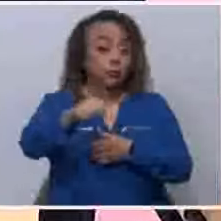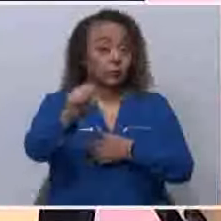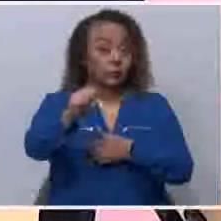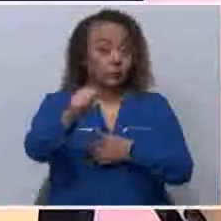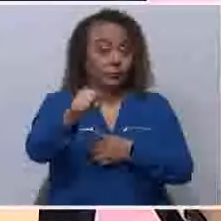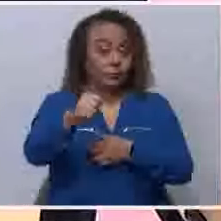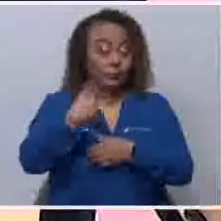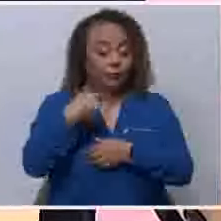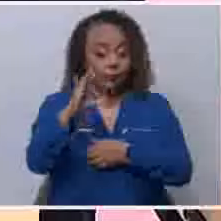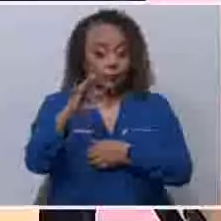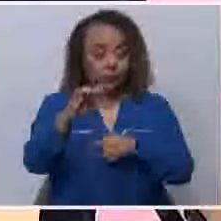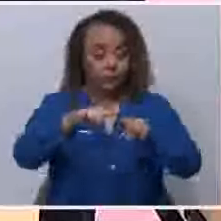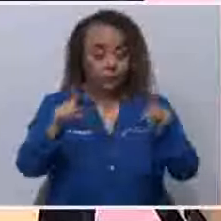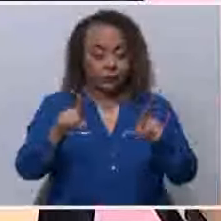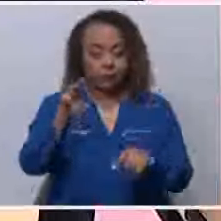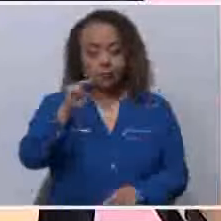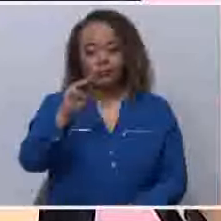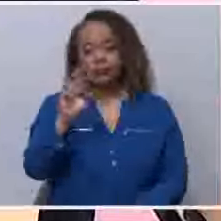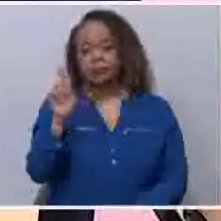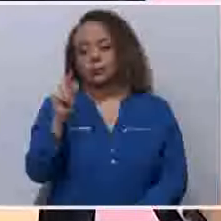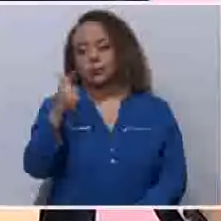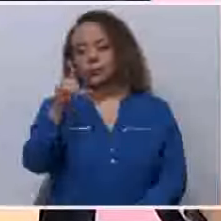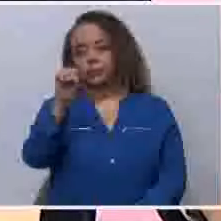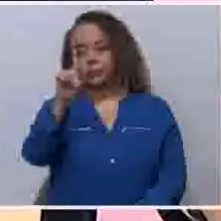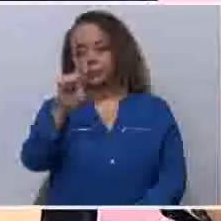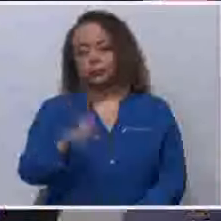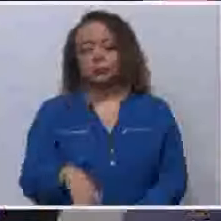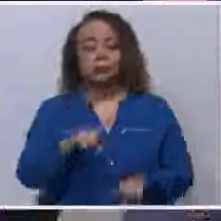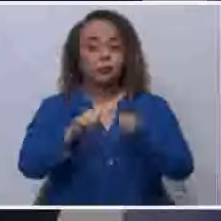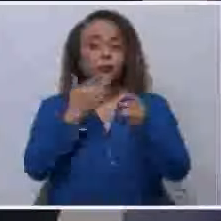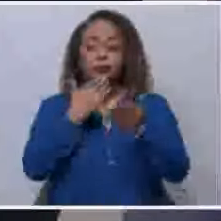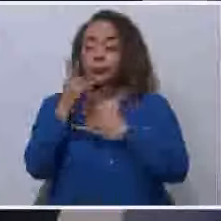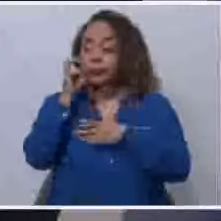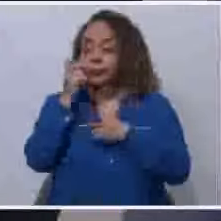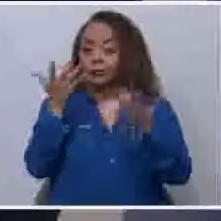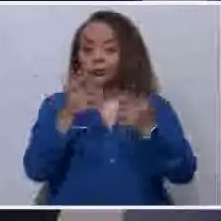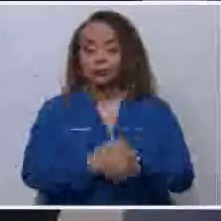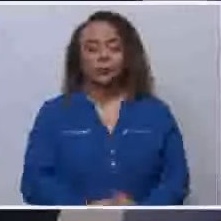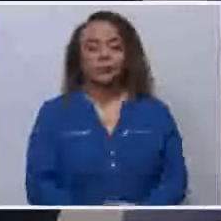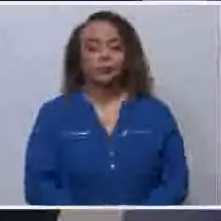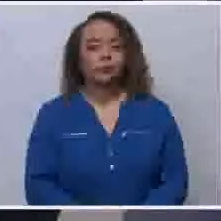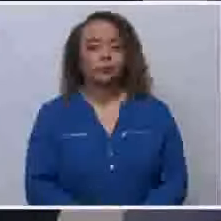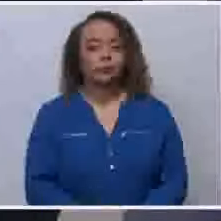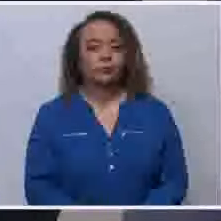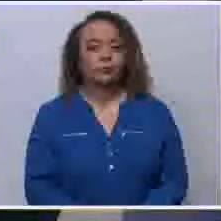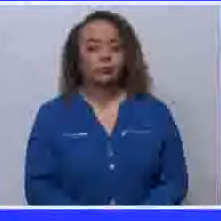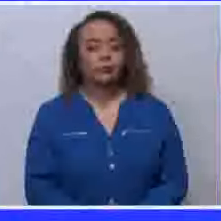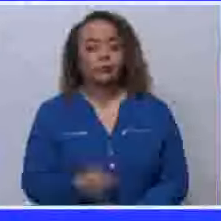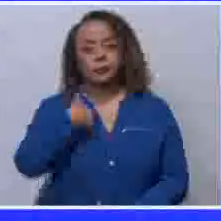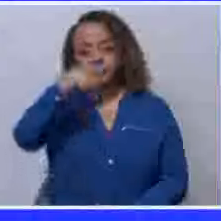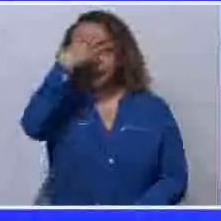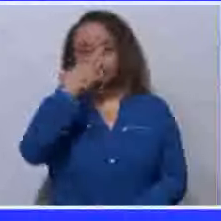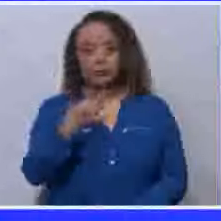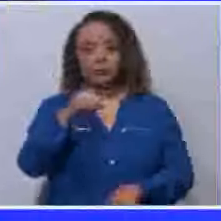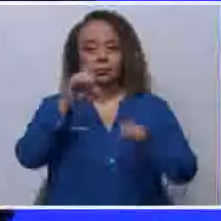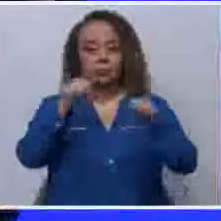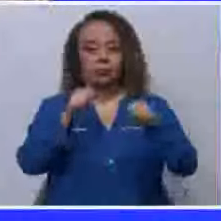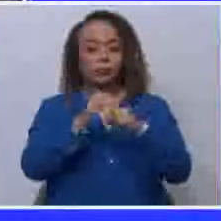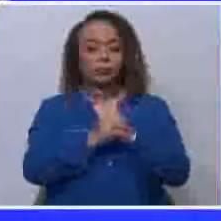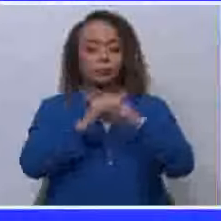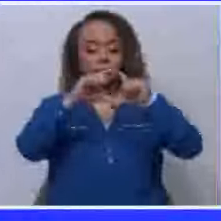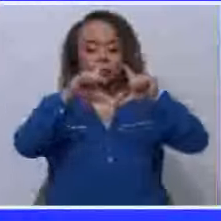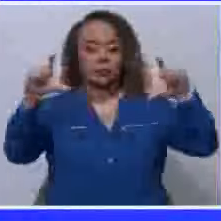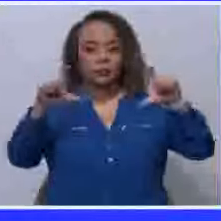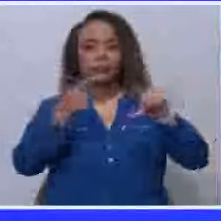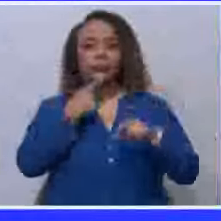9. Nueve diferente, que es Manfred Ugalde, ¿verdad? Pero bueno, los escucho a propósito de la noticia. Bueno, yo creo que de hecho podemos poner un rótulo que